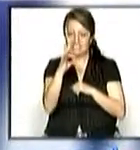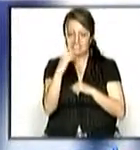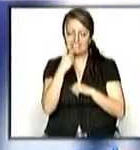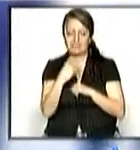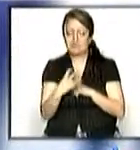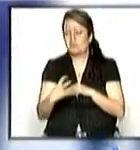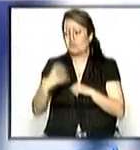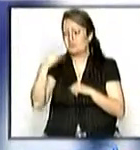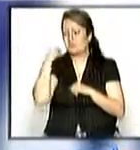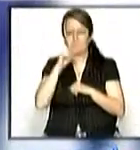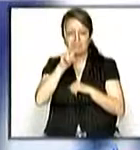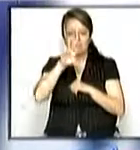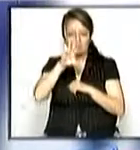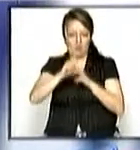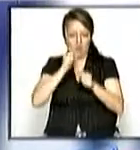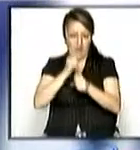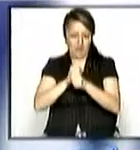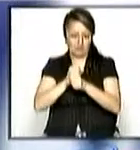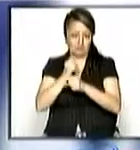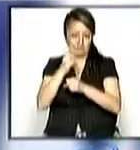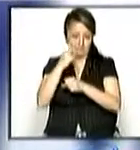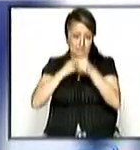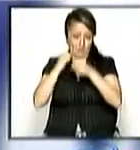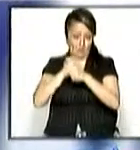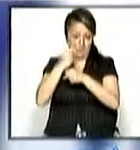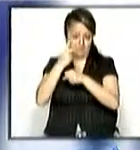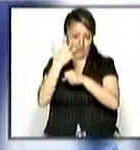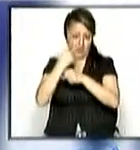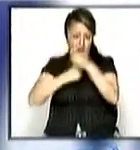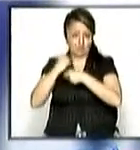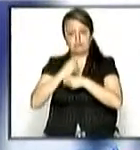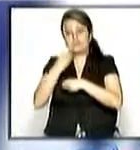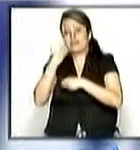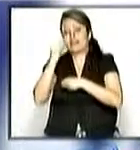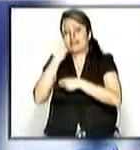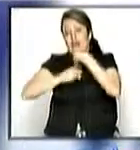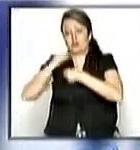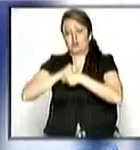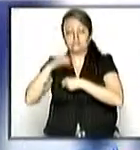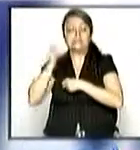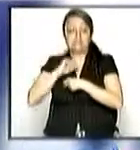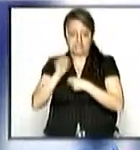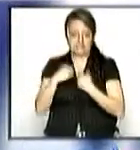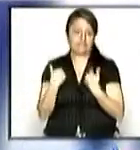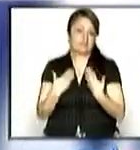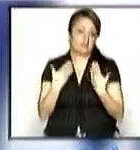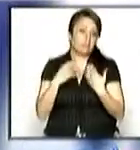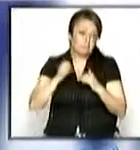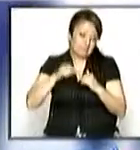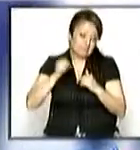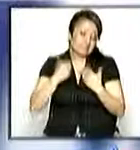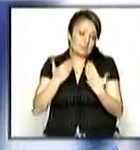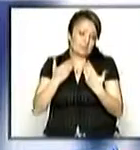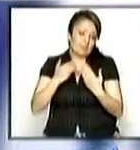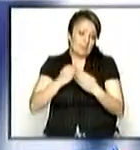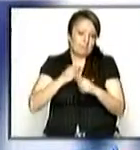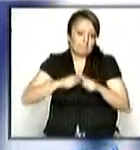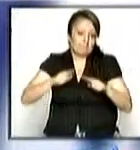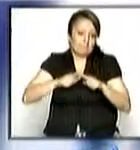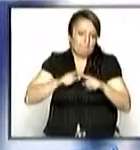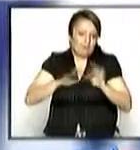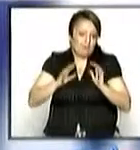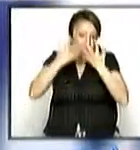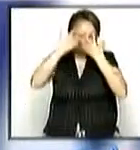hace 25 años, 30 años y a mí me ha funcionado bien. Y sí, es verdad, funciona bien, pero ya hay